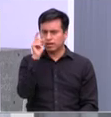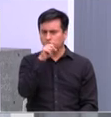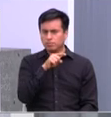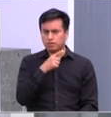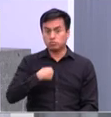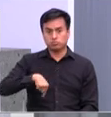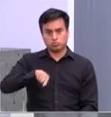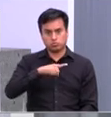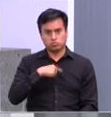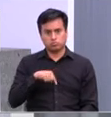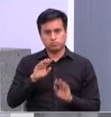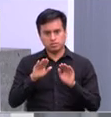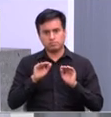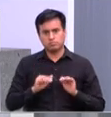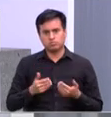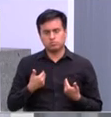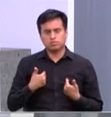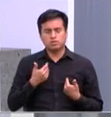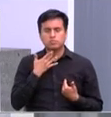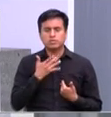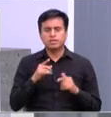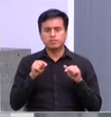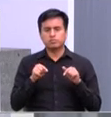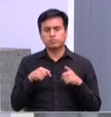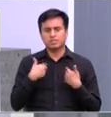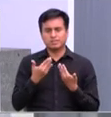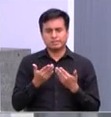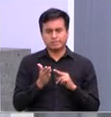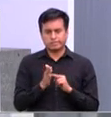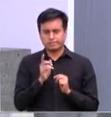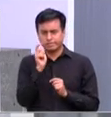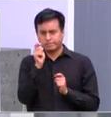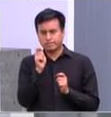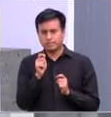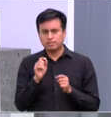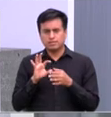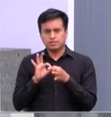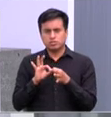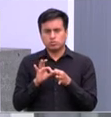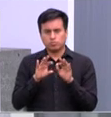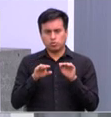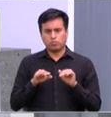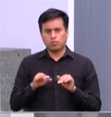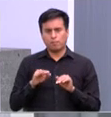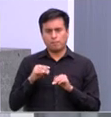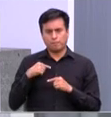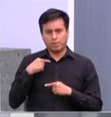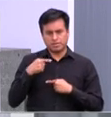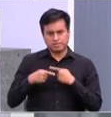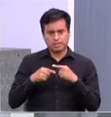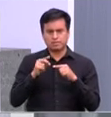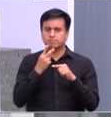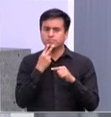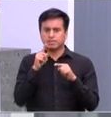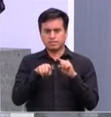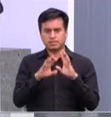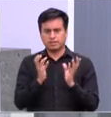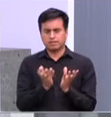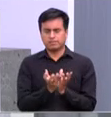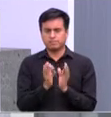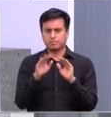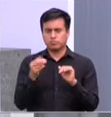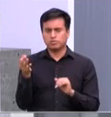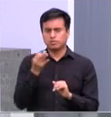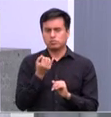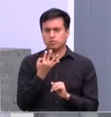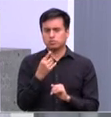para nosotros mismos, porque esto pone en crisis el sentido del propio pasar por esta tierra, como nos dice